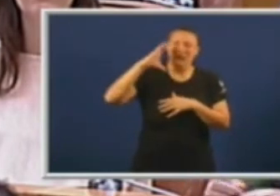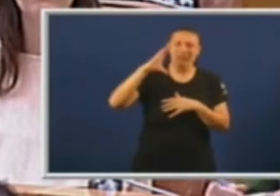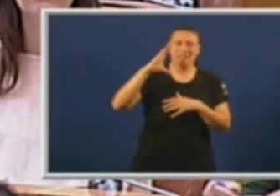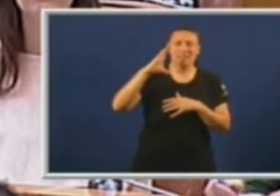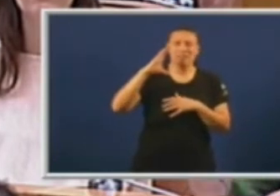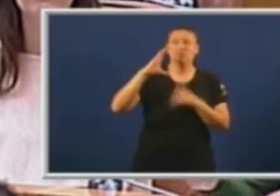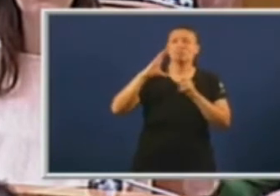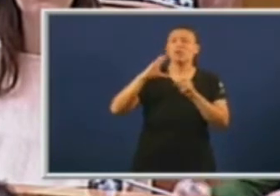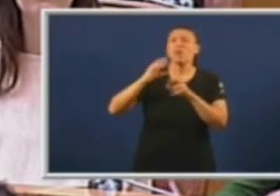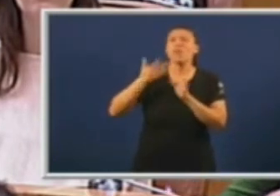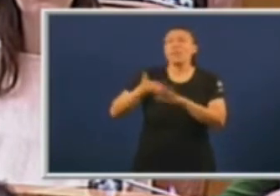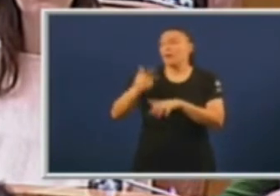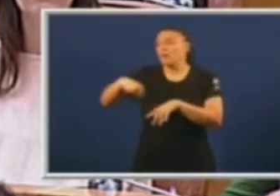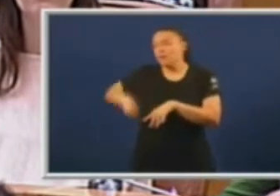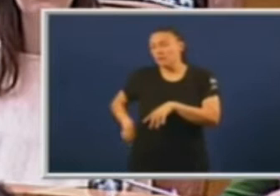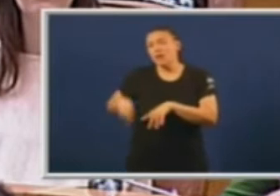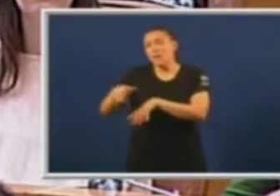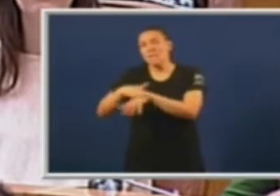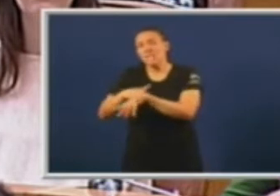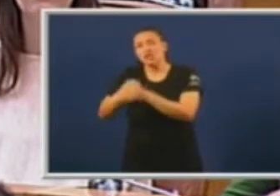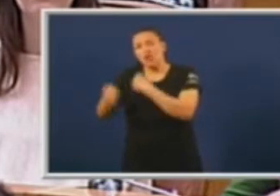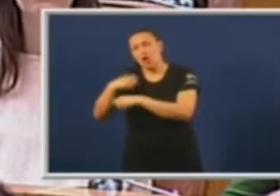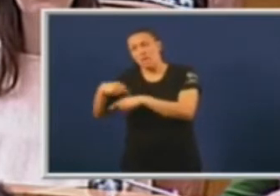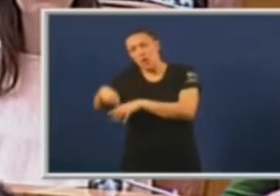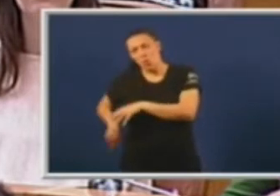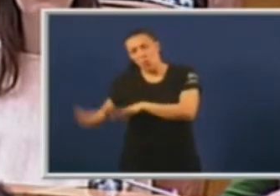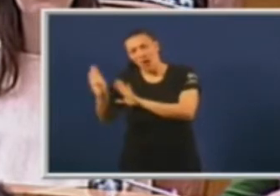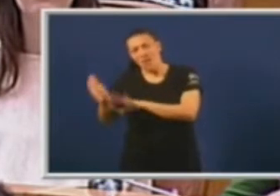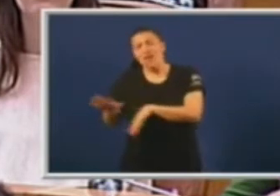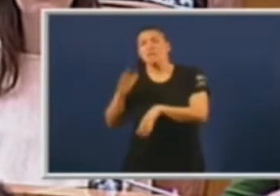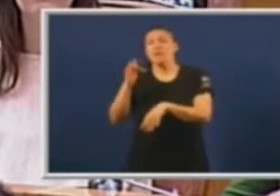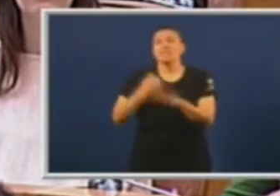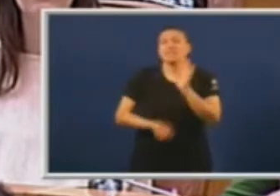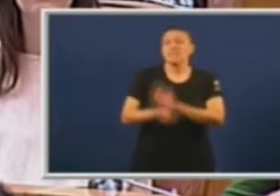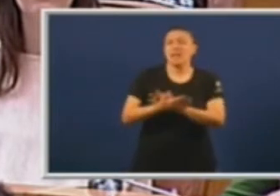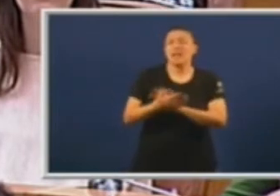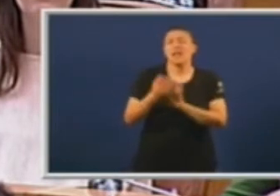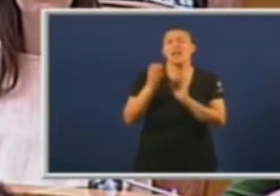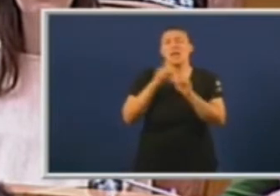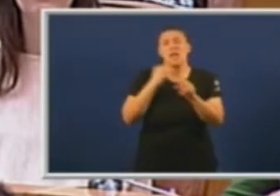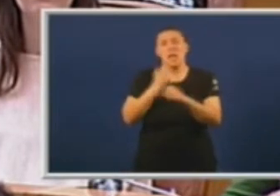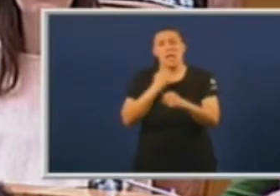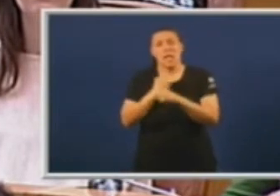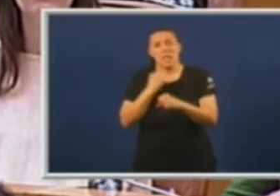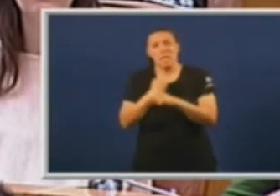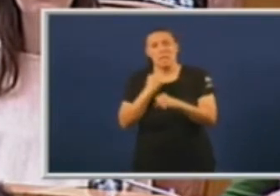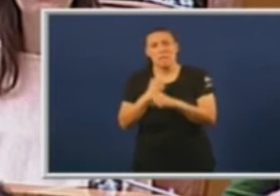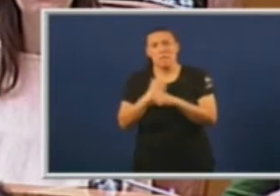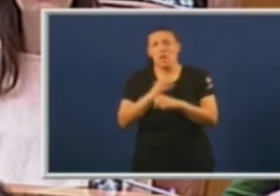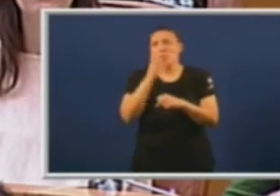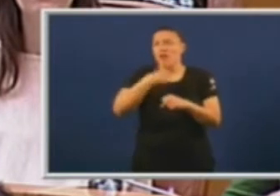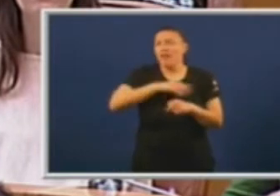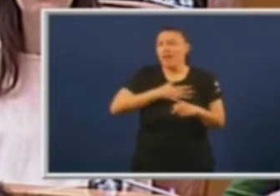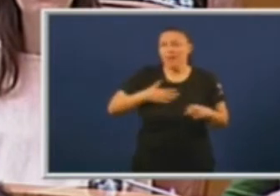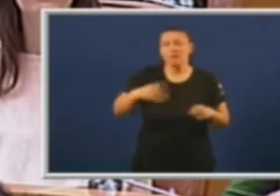señor Montoro e que nos permitiría blindar servizos públicos e a creación de emprego. Defendamos, señor Feijóo, unha tarifa